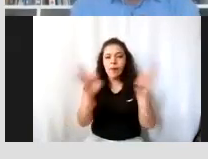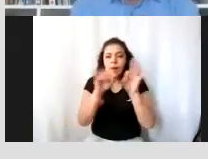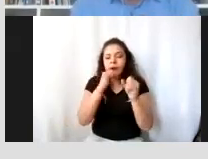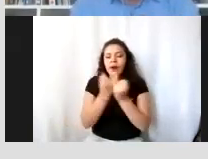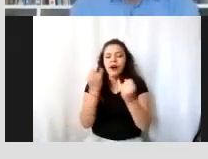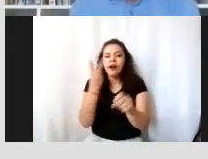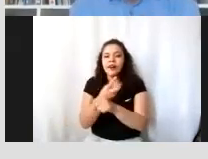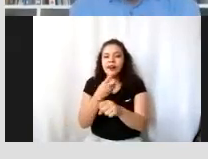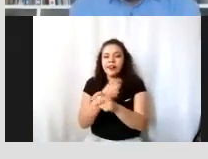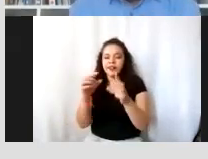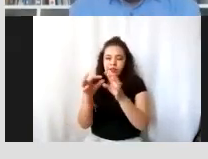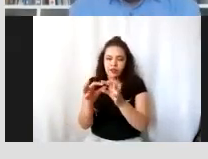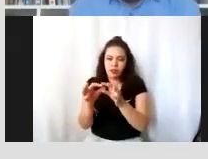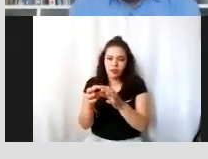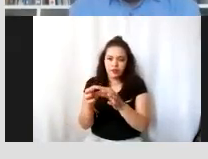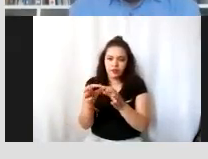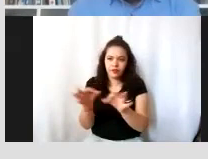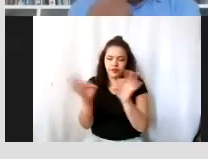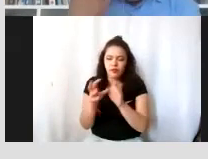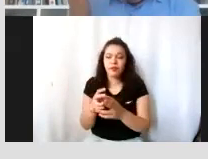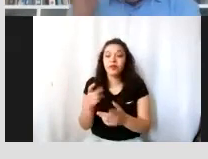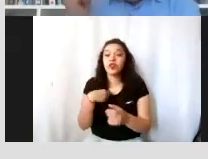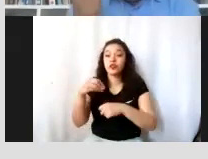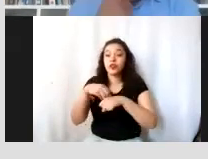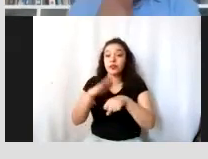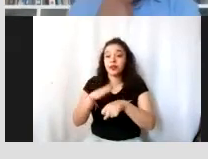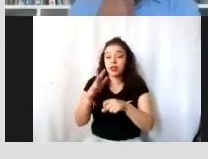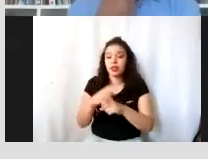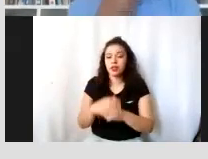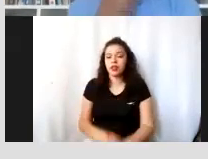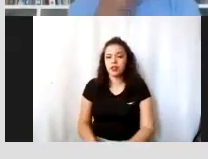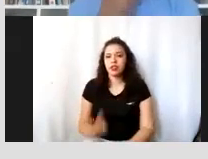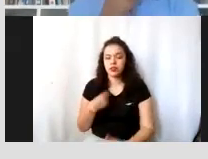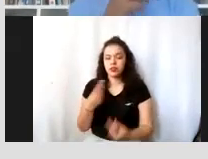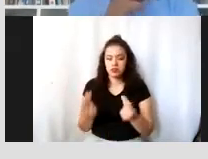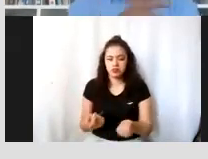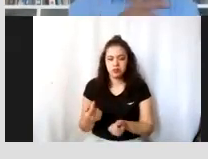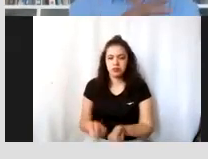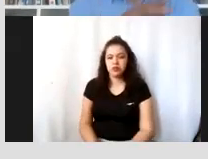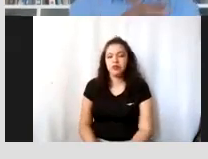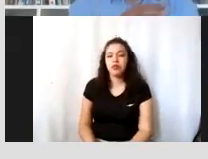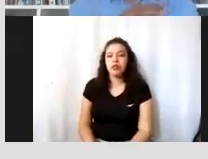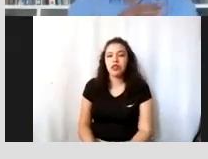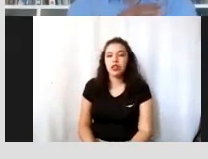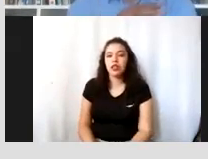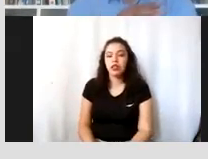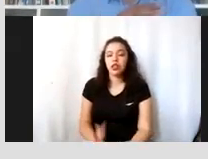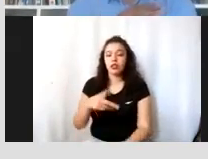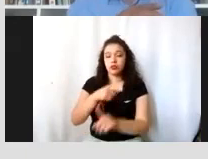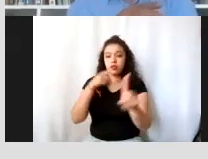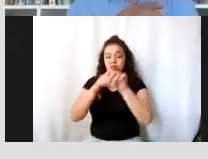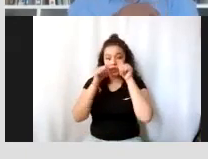o no esencial. Lo único que yo le agregaría ahí, así de bote pronto, es que cuando señalan cuál es su objeto